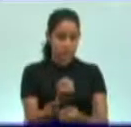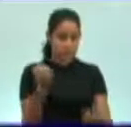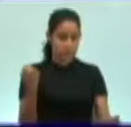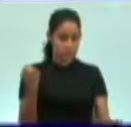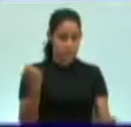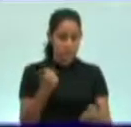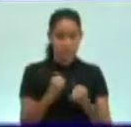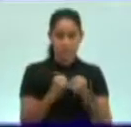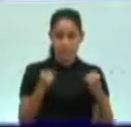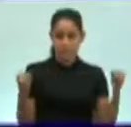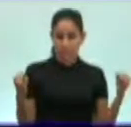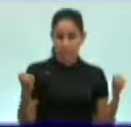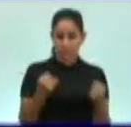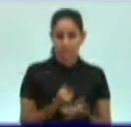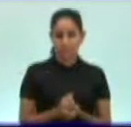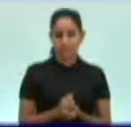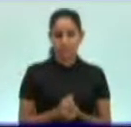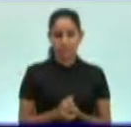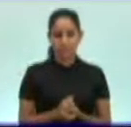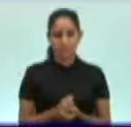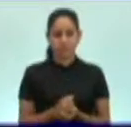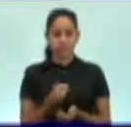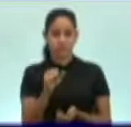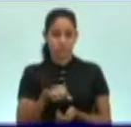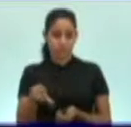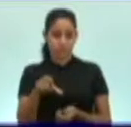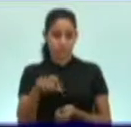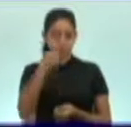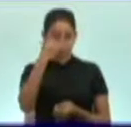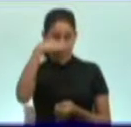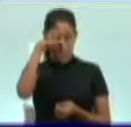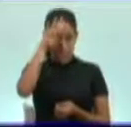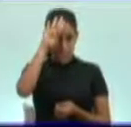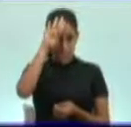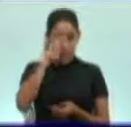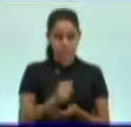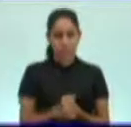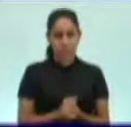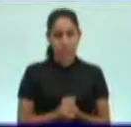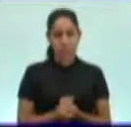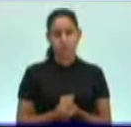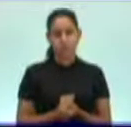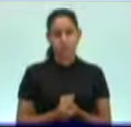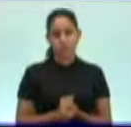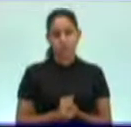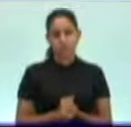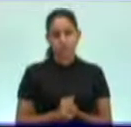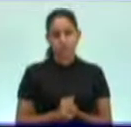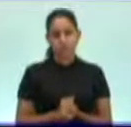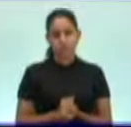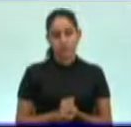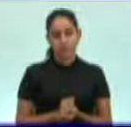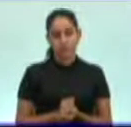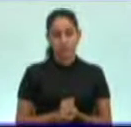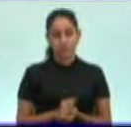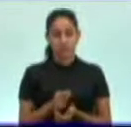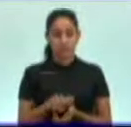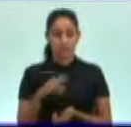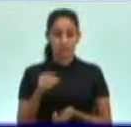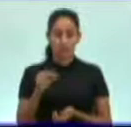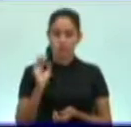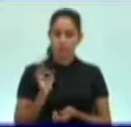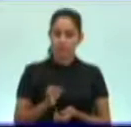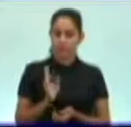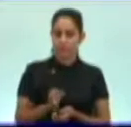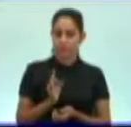la independencia y la soberanía de la patria, a la que se agrede constantemente